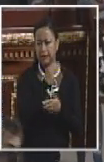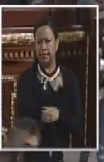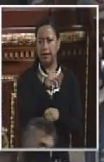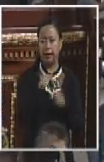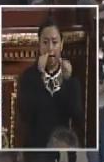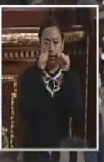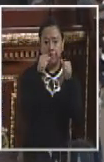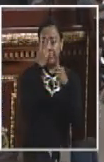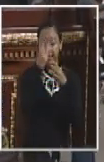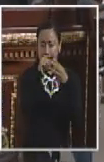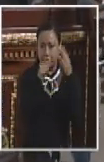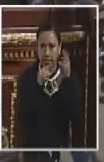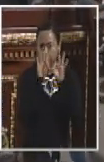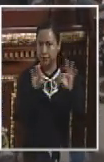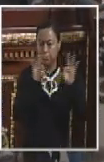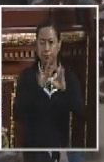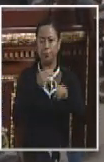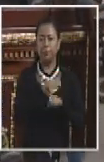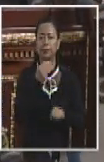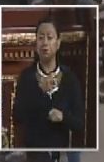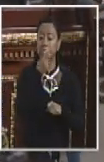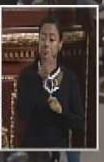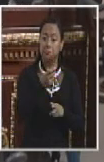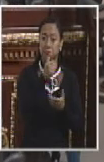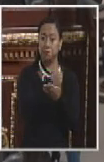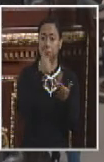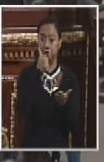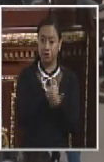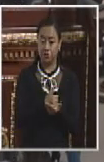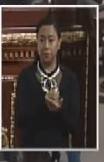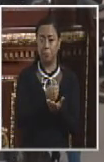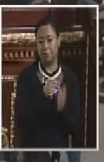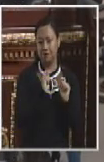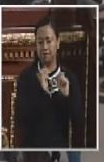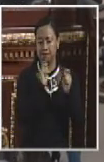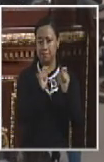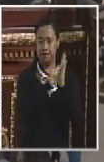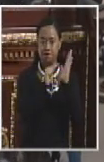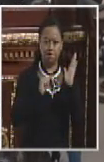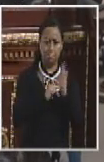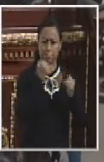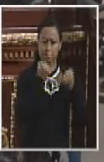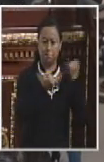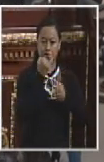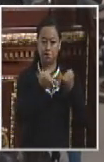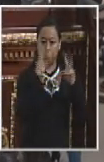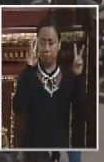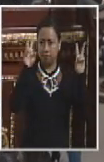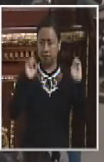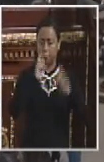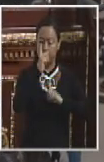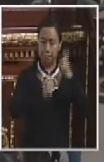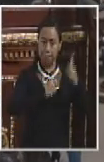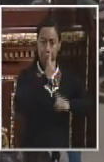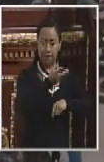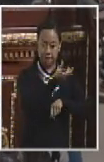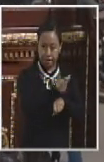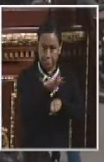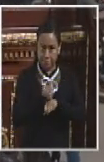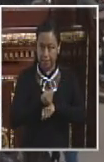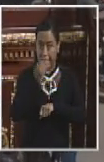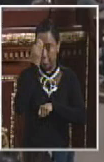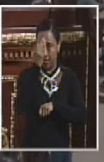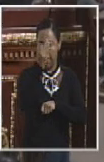y con ello se dotará a la Ciudad de México de un marco jurídico en materia deportiva ajustado a nuestra